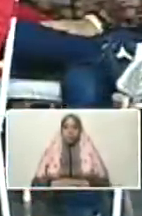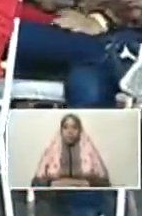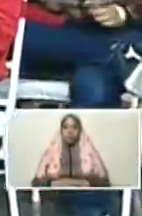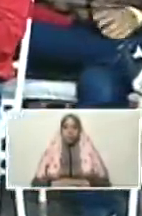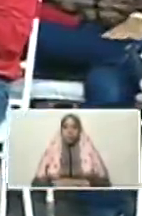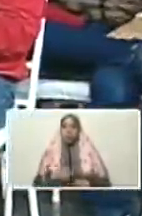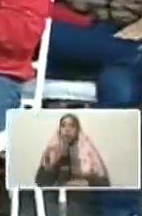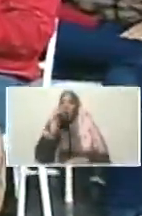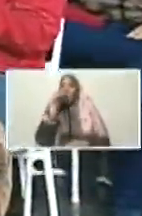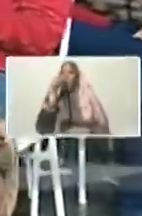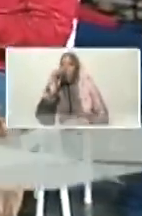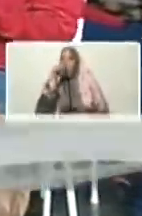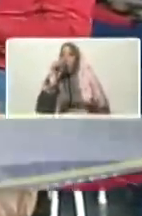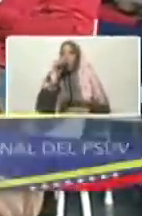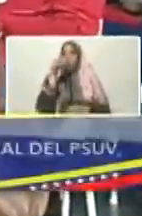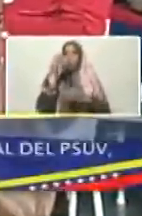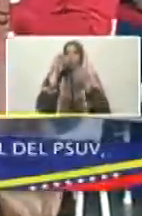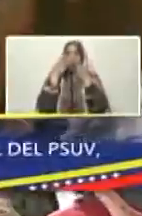son